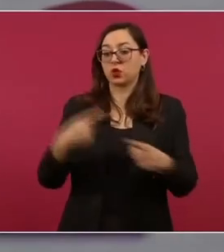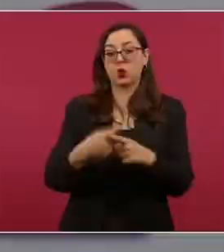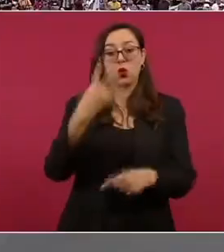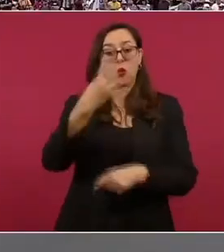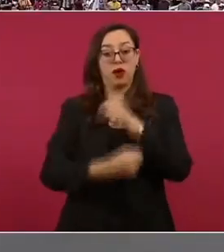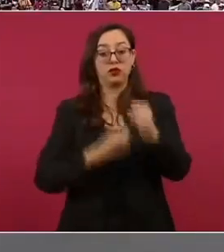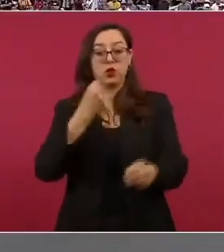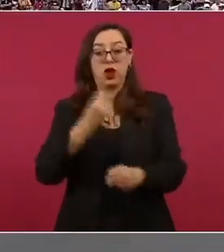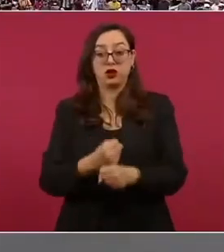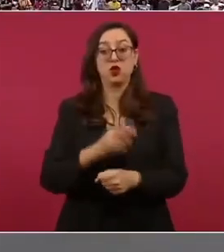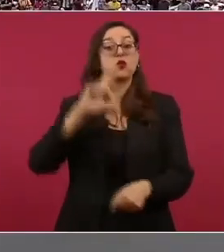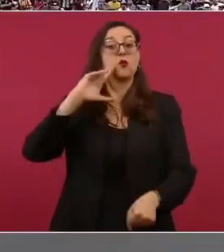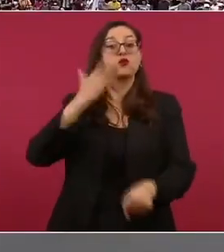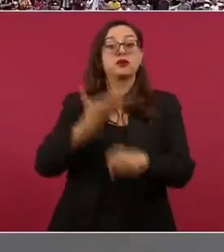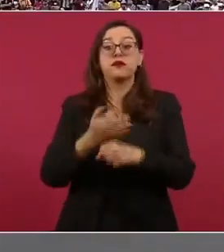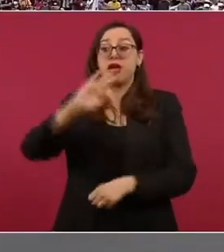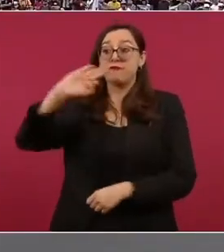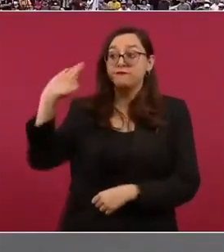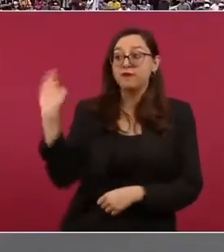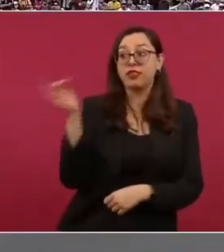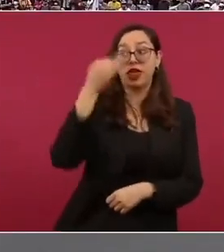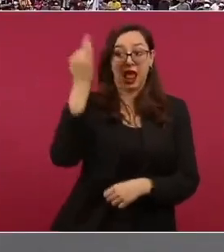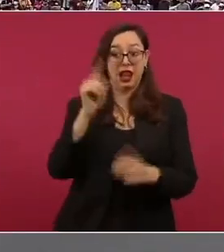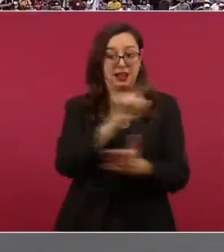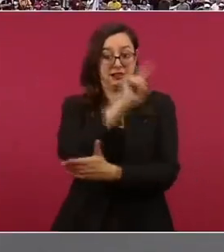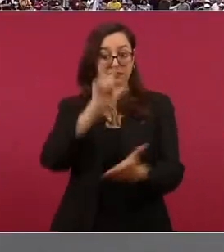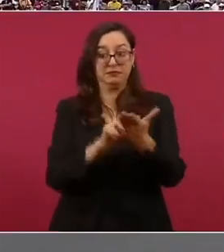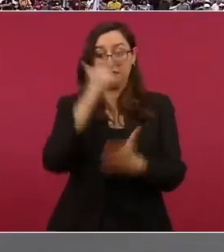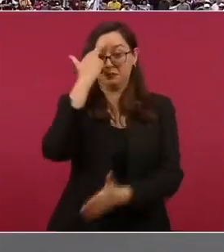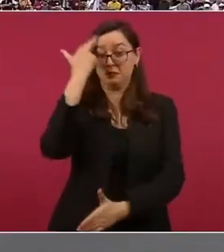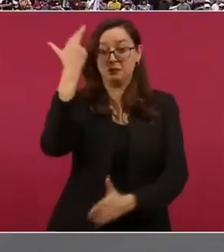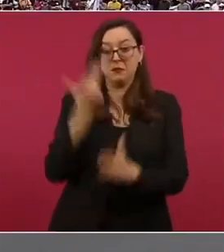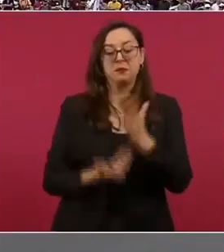fuero federal han bajado en